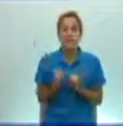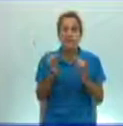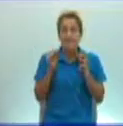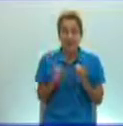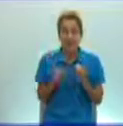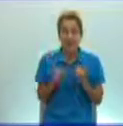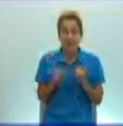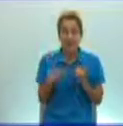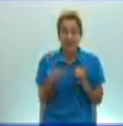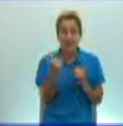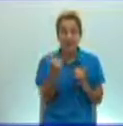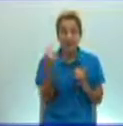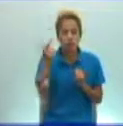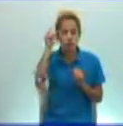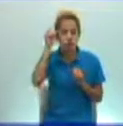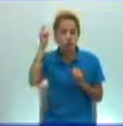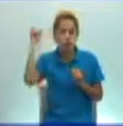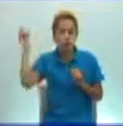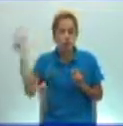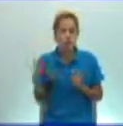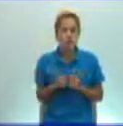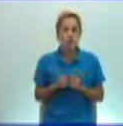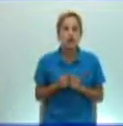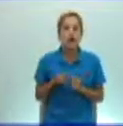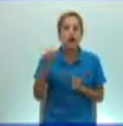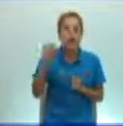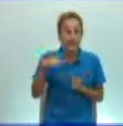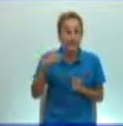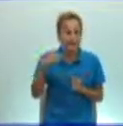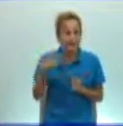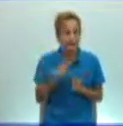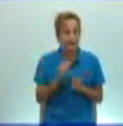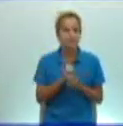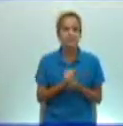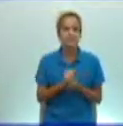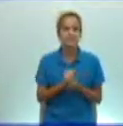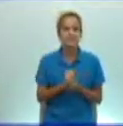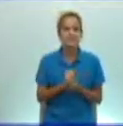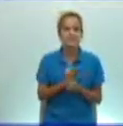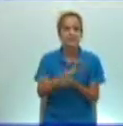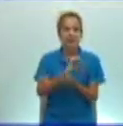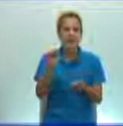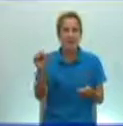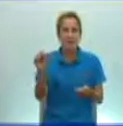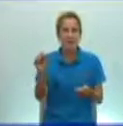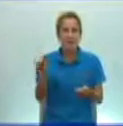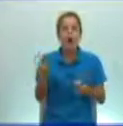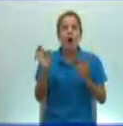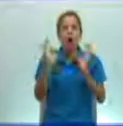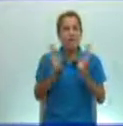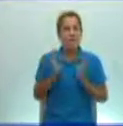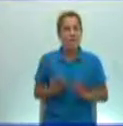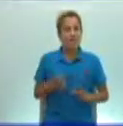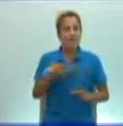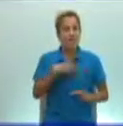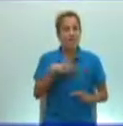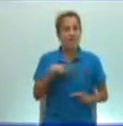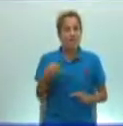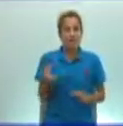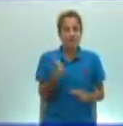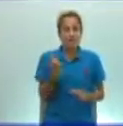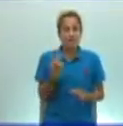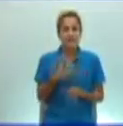sueños. Cree en ti. La clave del éxito está precisamente en la confianza que tengas en ti